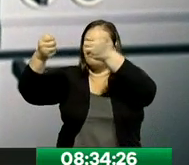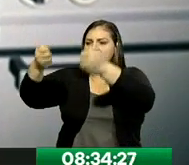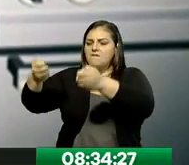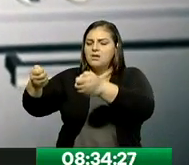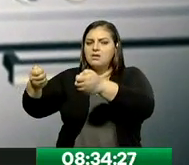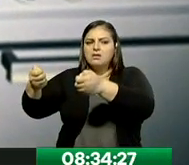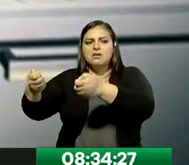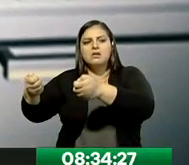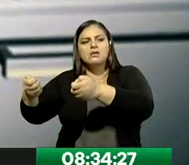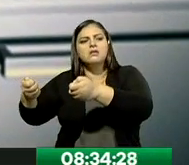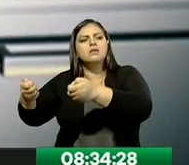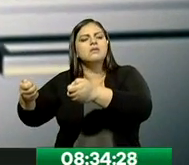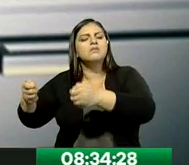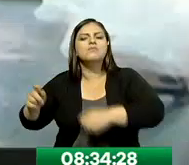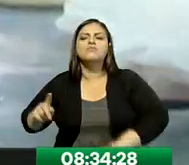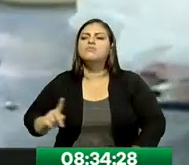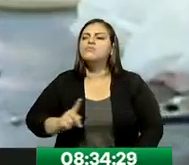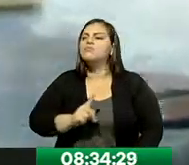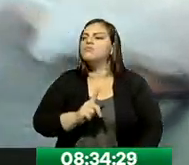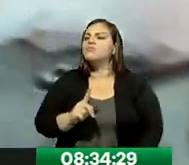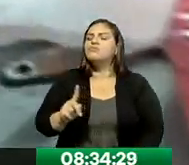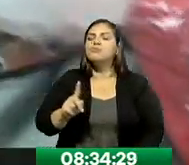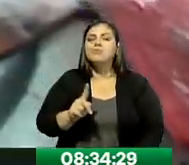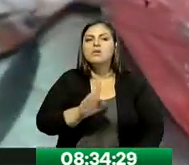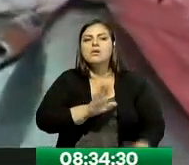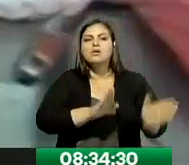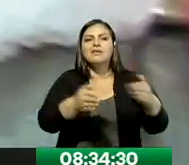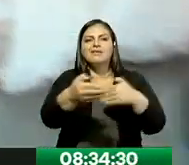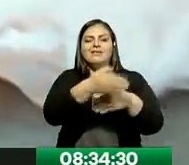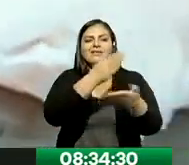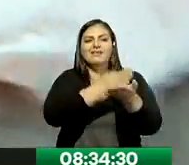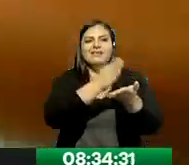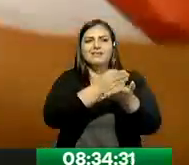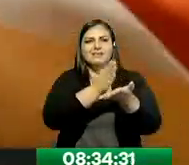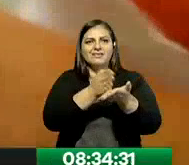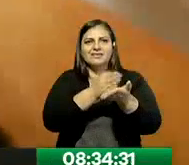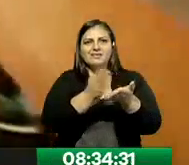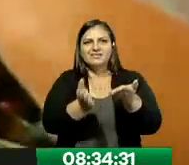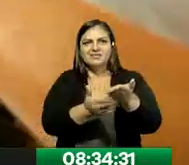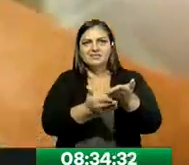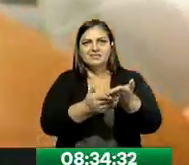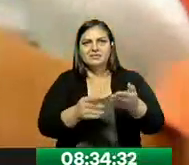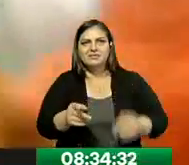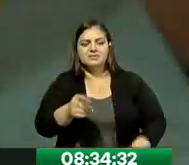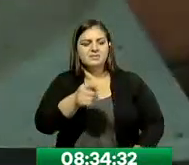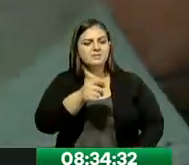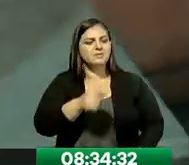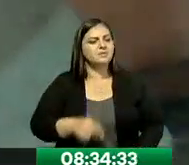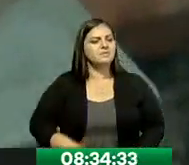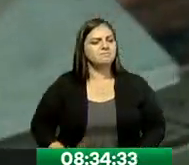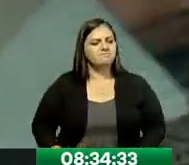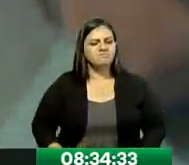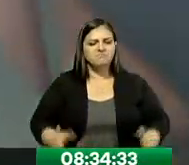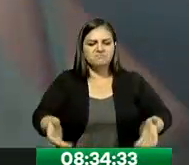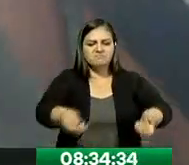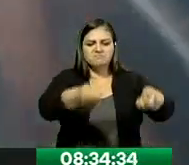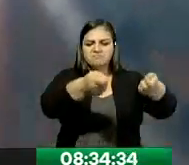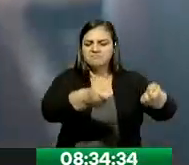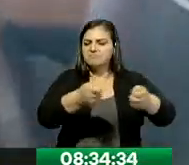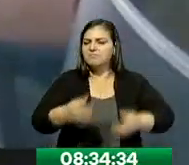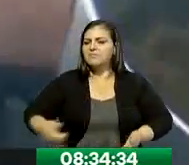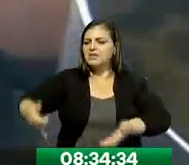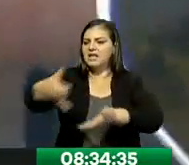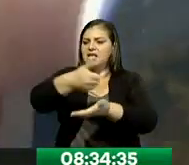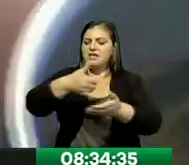el cangrejal. Fue a la cocina hasta que por último decidió prepararse comida. Aquí preparó comida, aquí